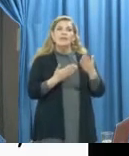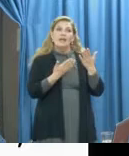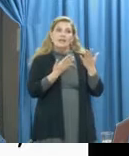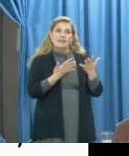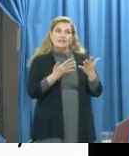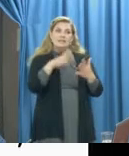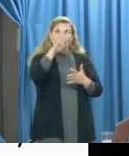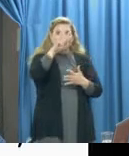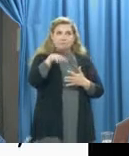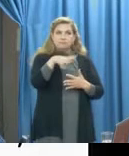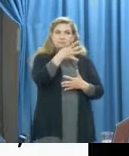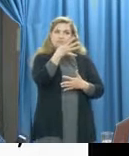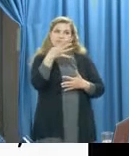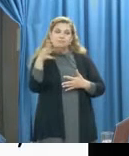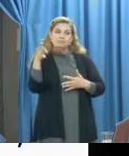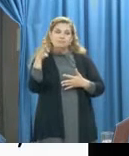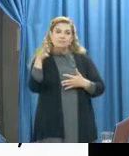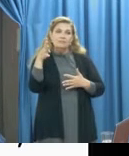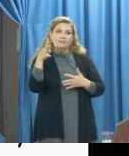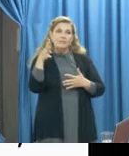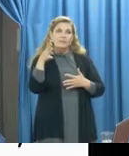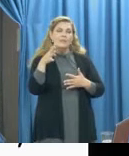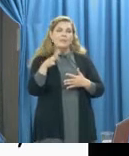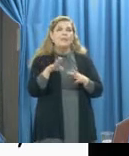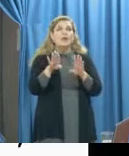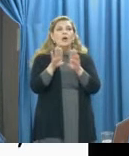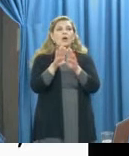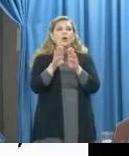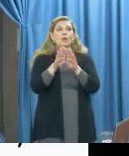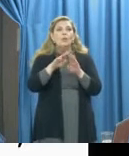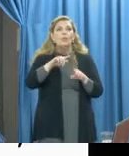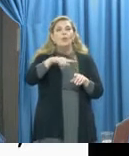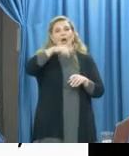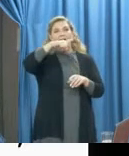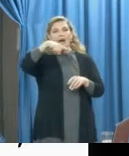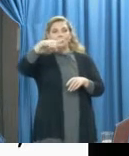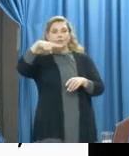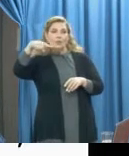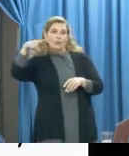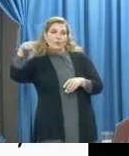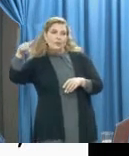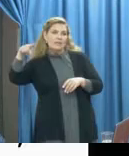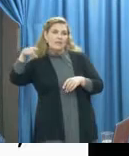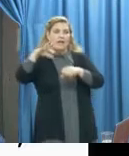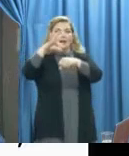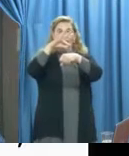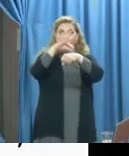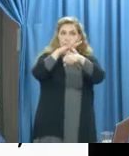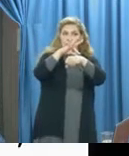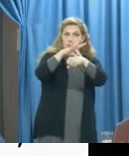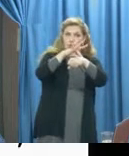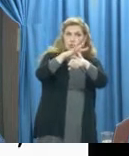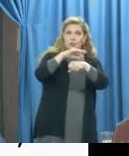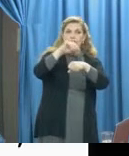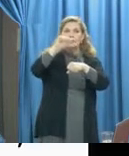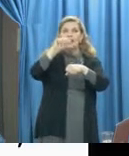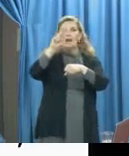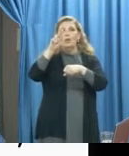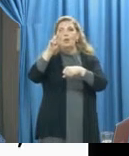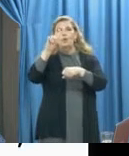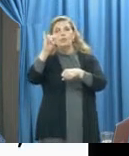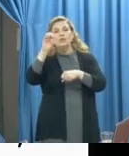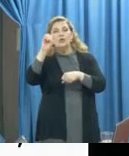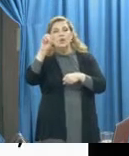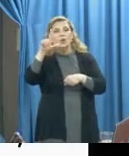Esto es unos esquemas de las audiometrías que los médicos, audiólogos,